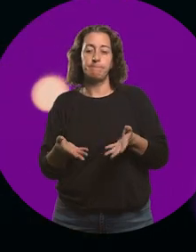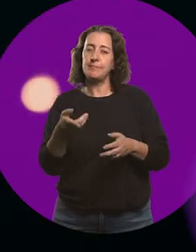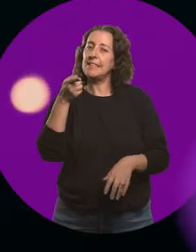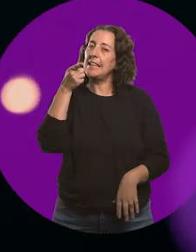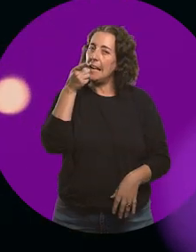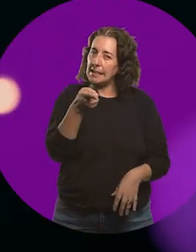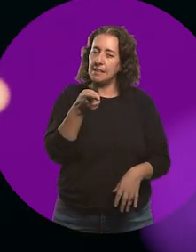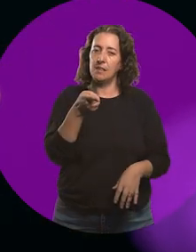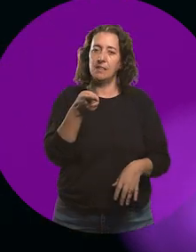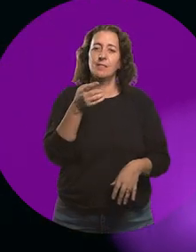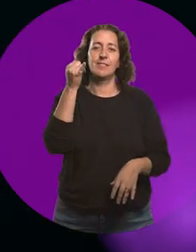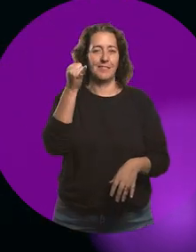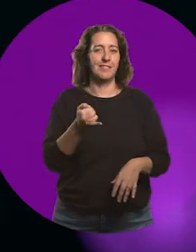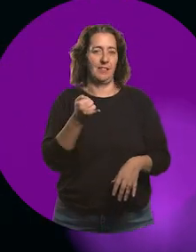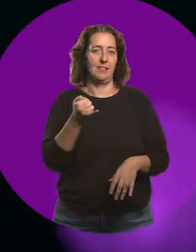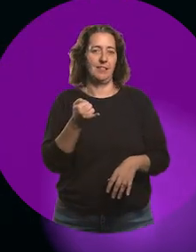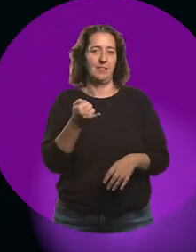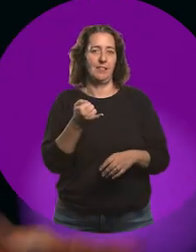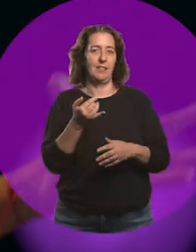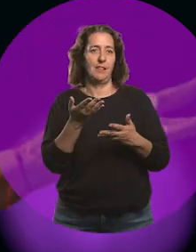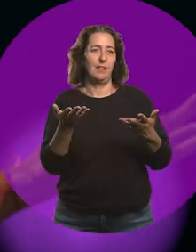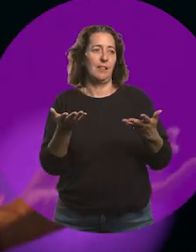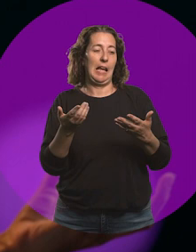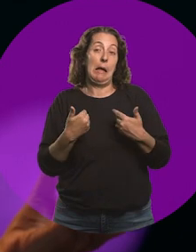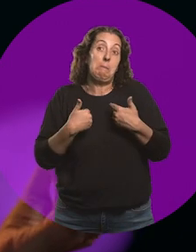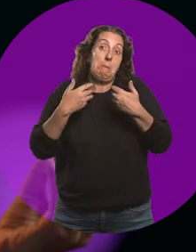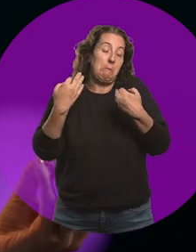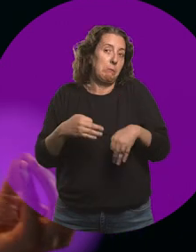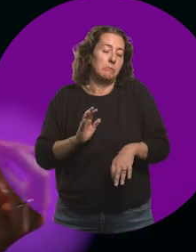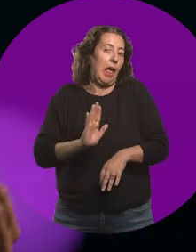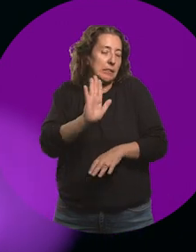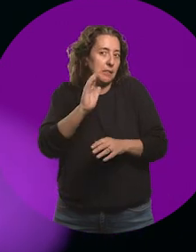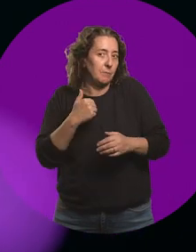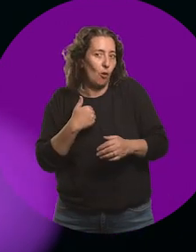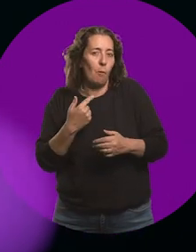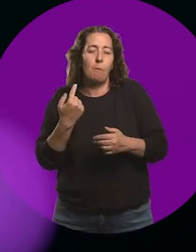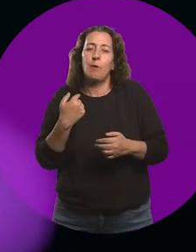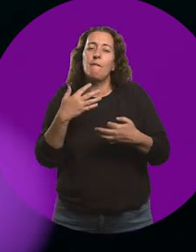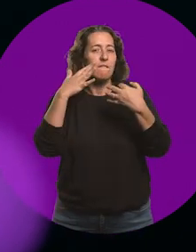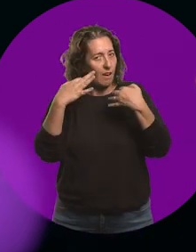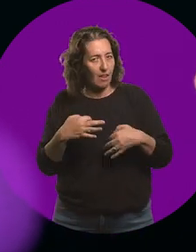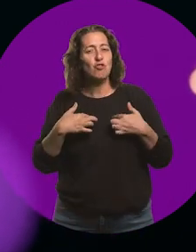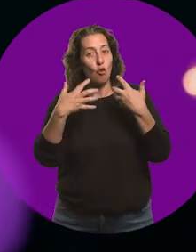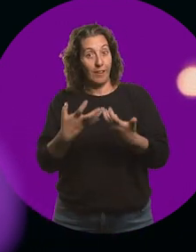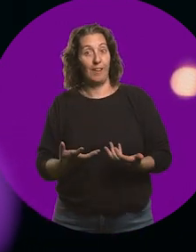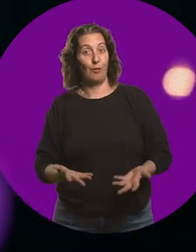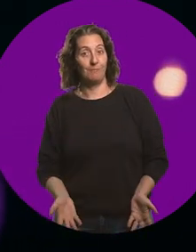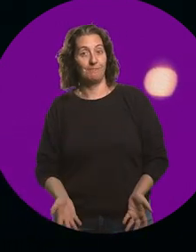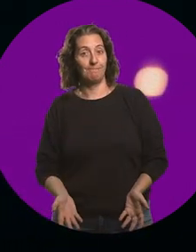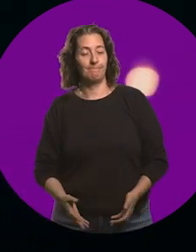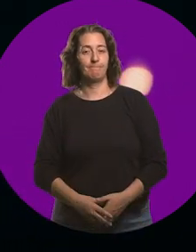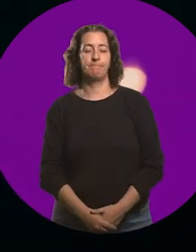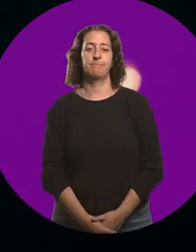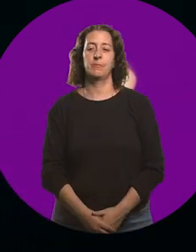sí era un poco... Fue lo que me tocó al principio, pero esto es lo que quiero hacer, ¿no? Vos